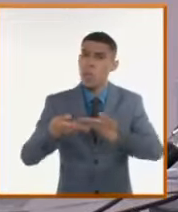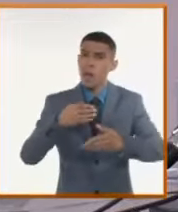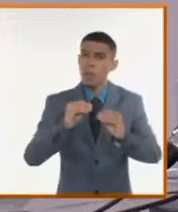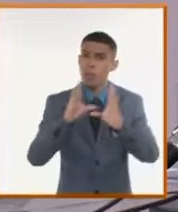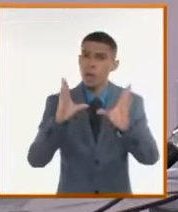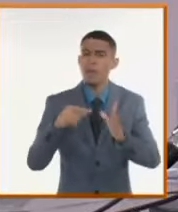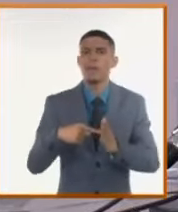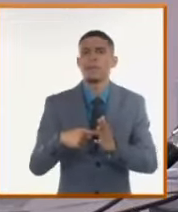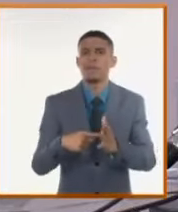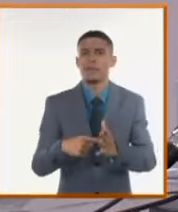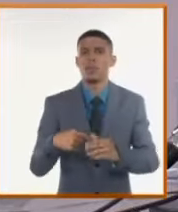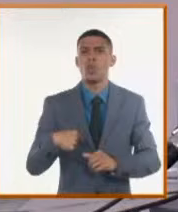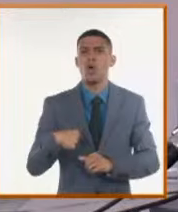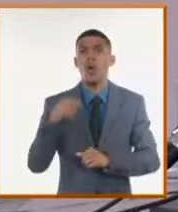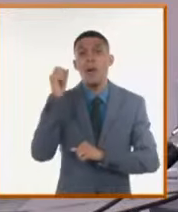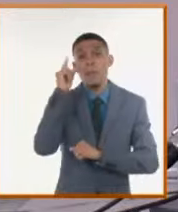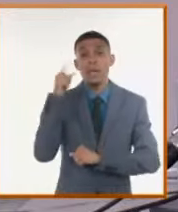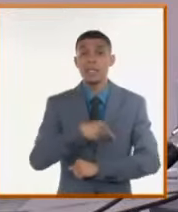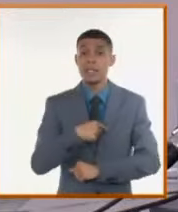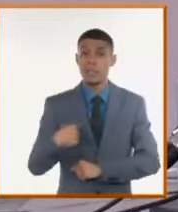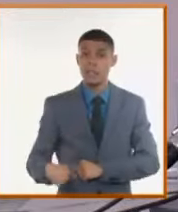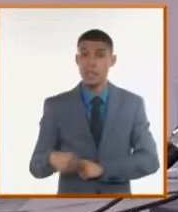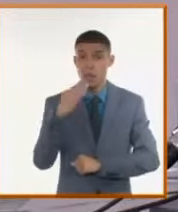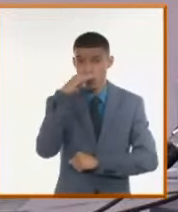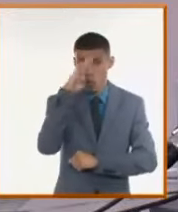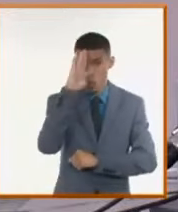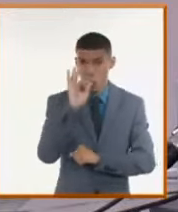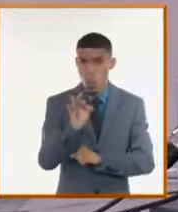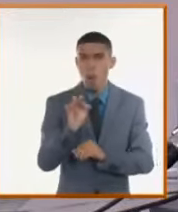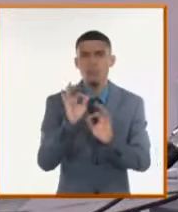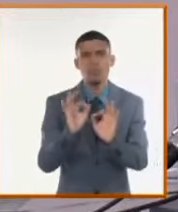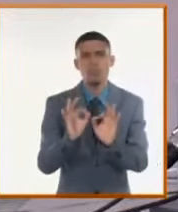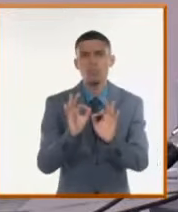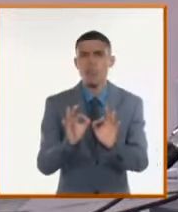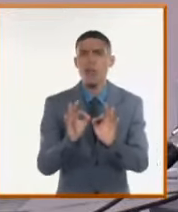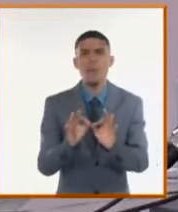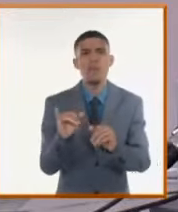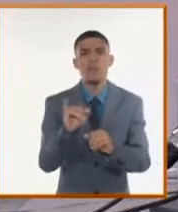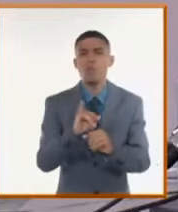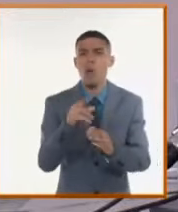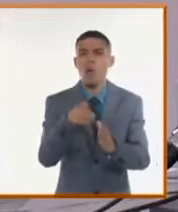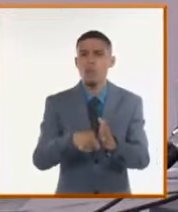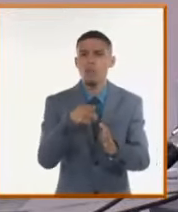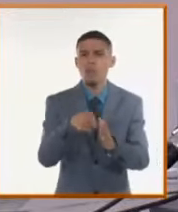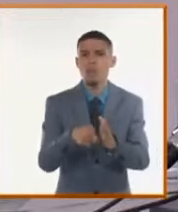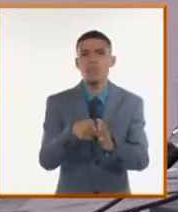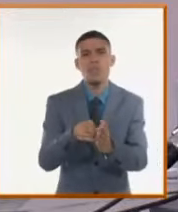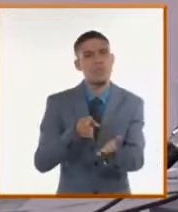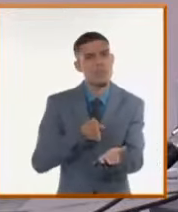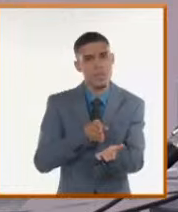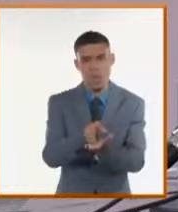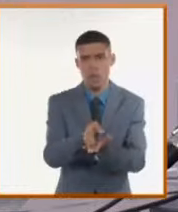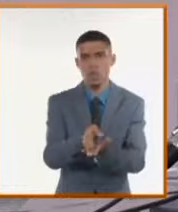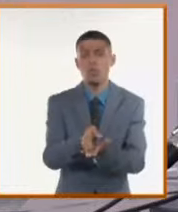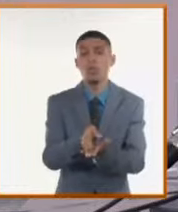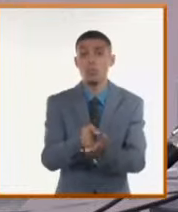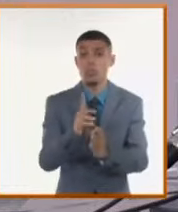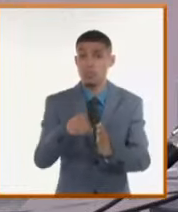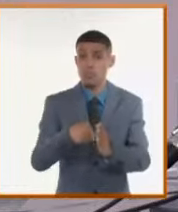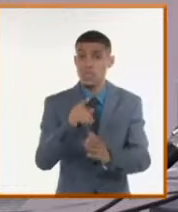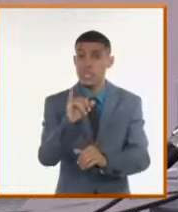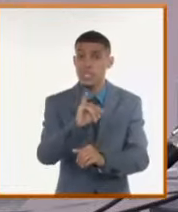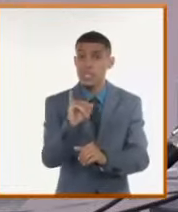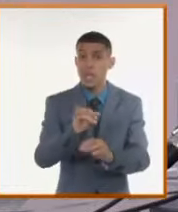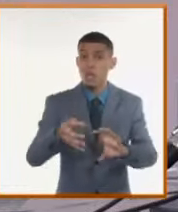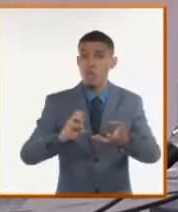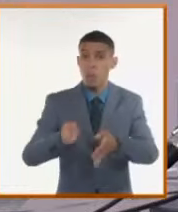en cuenta la experiencia china Cuba es una línea prácticamente recta de occidente a Oriente un ferrocarril que tenga unas seis vías de un extremo a otro de